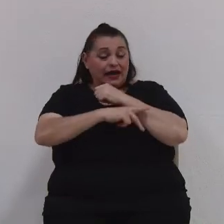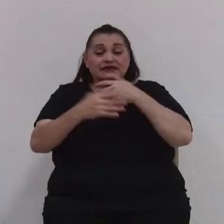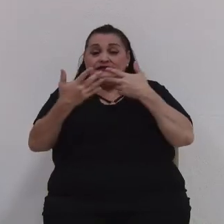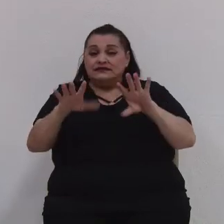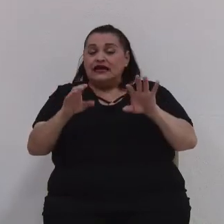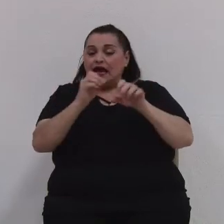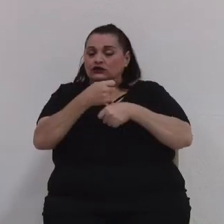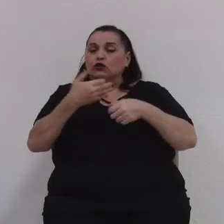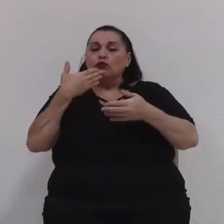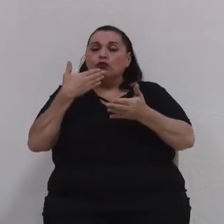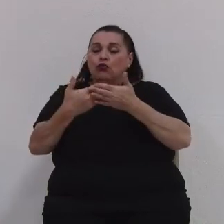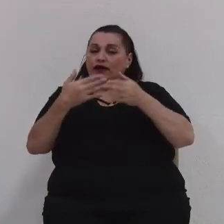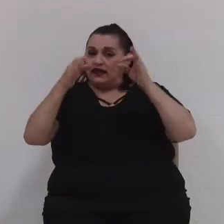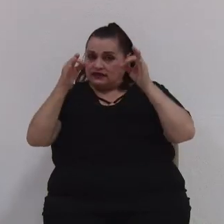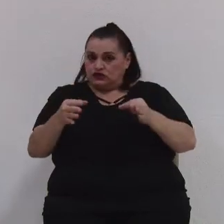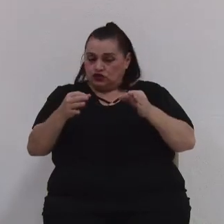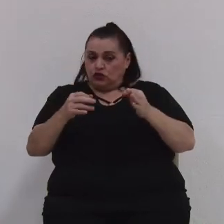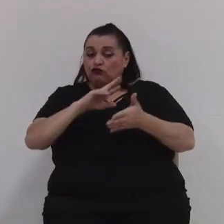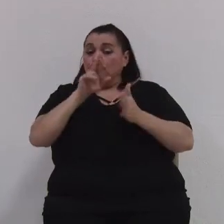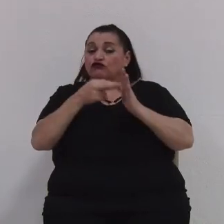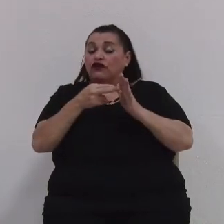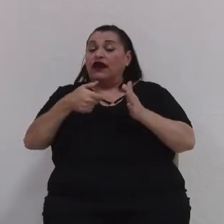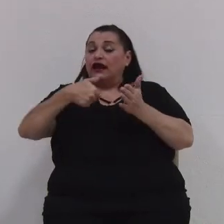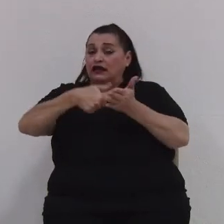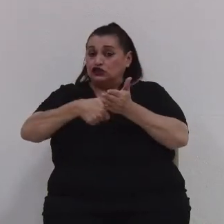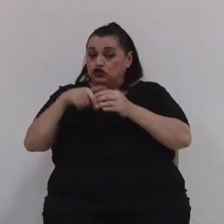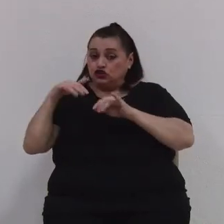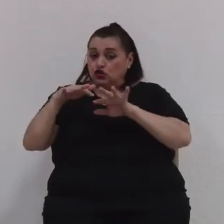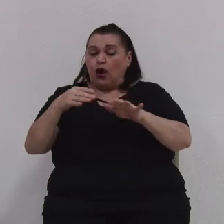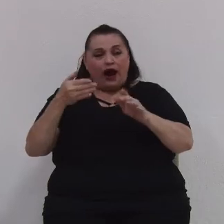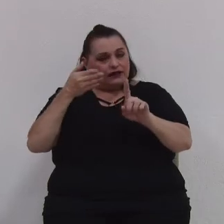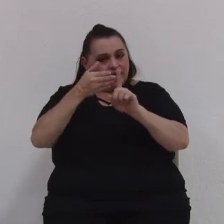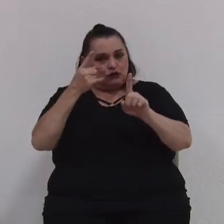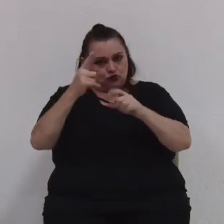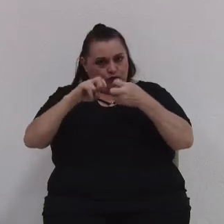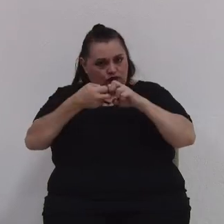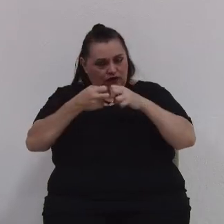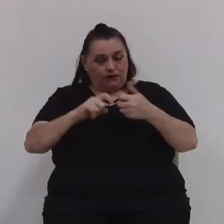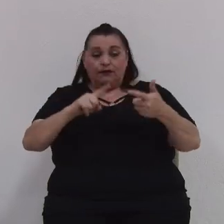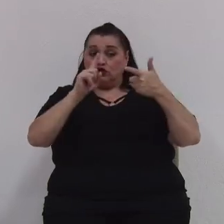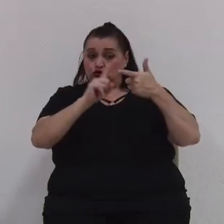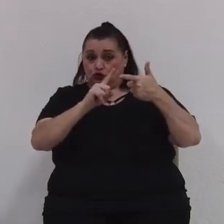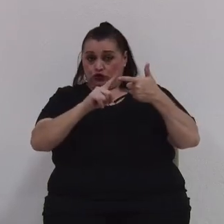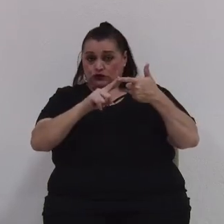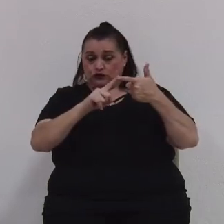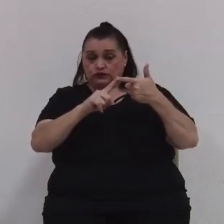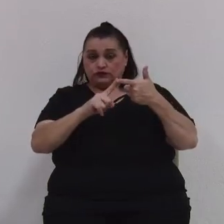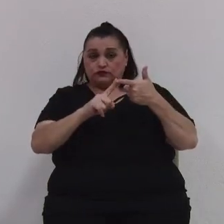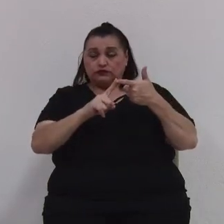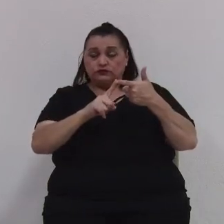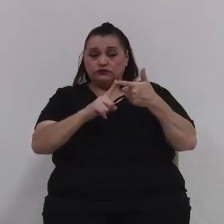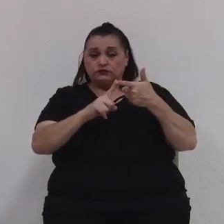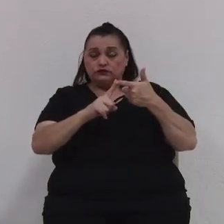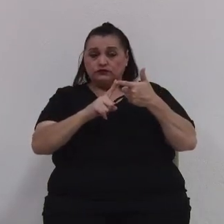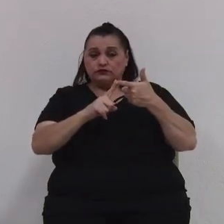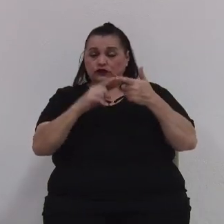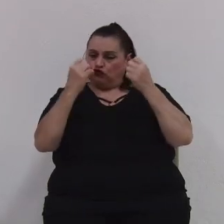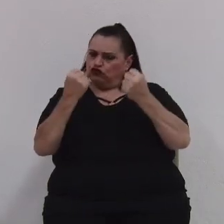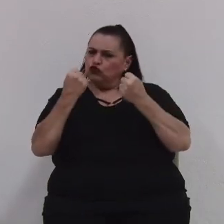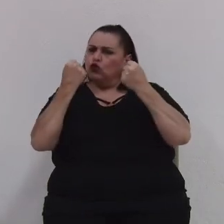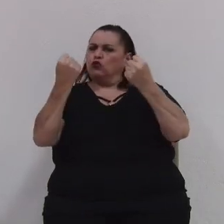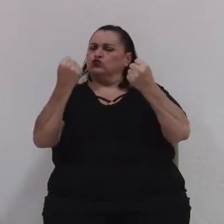decisión, que fue lo de la reelección, que atacamos un problema. Dos, el tema de